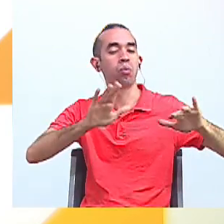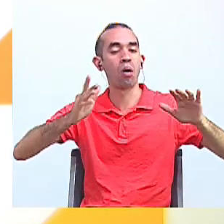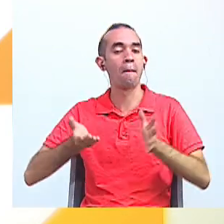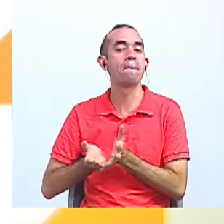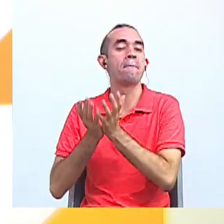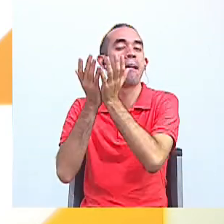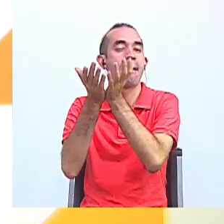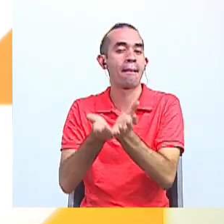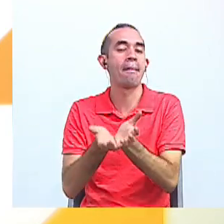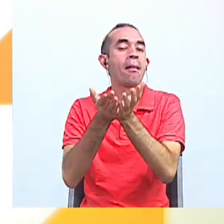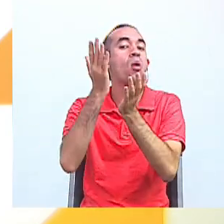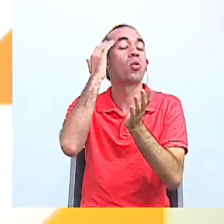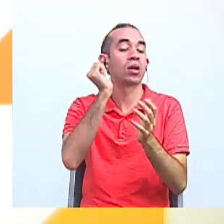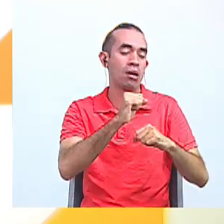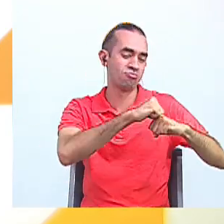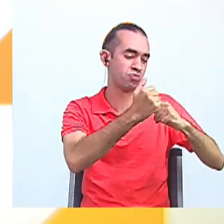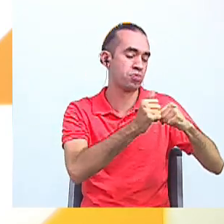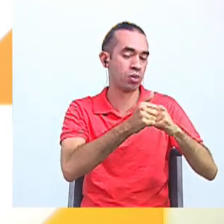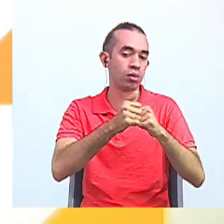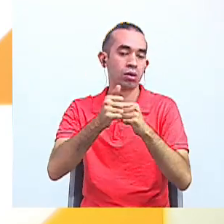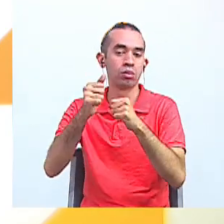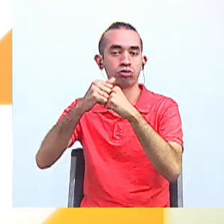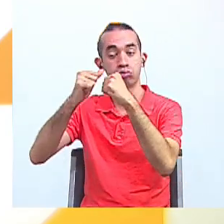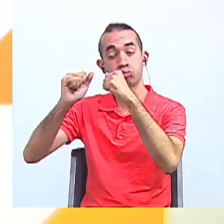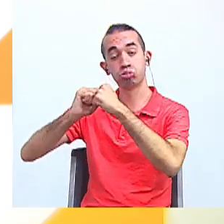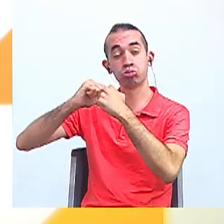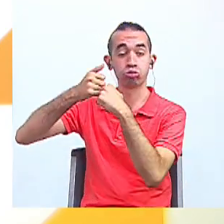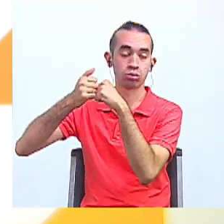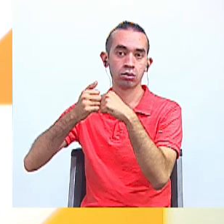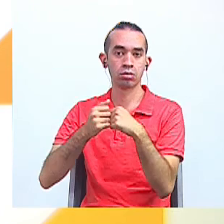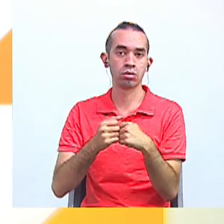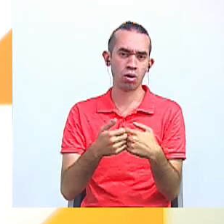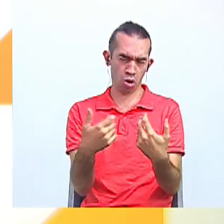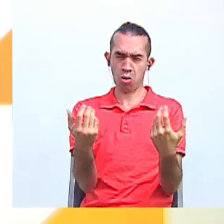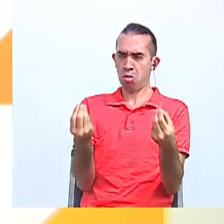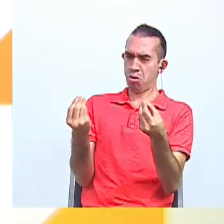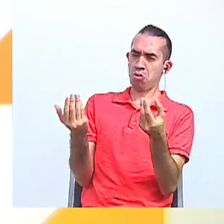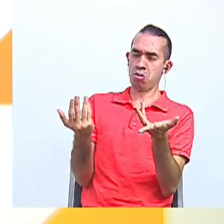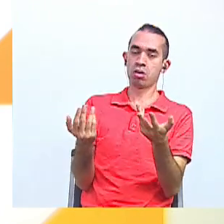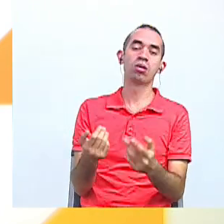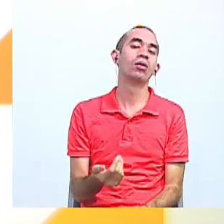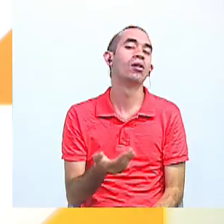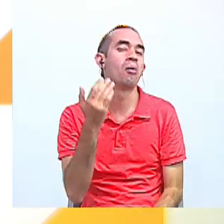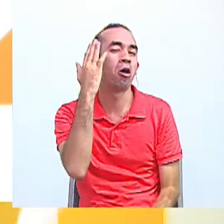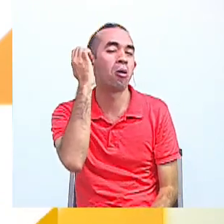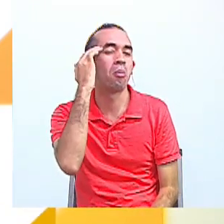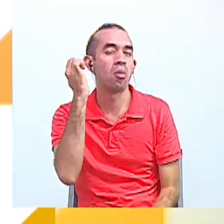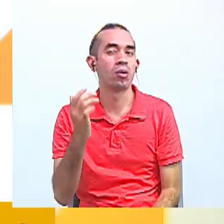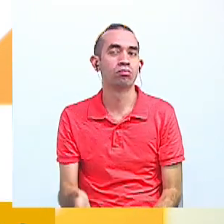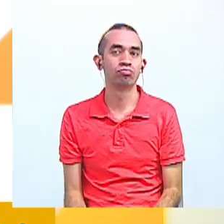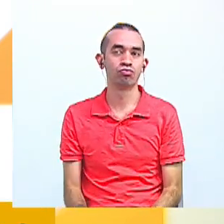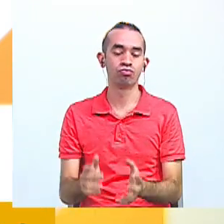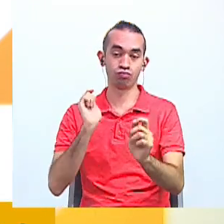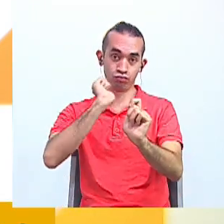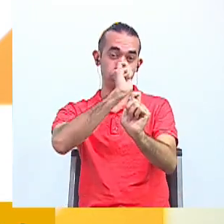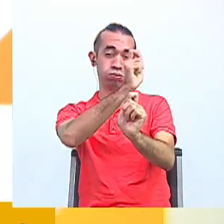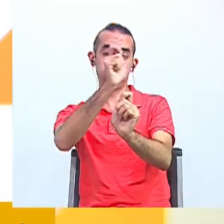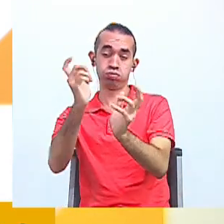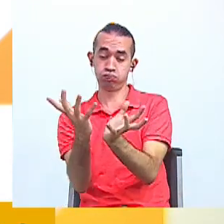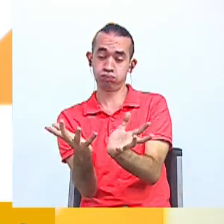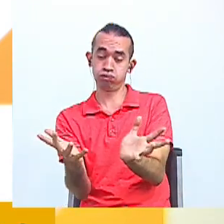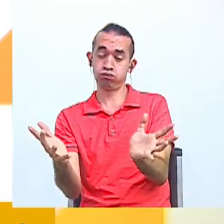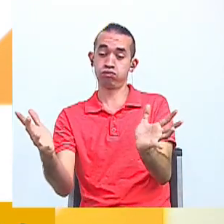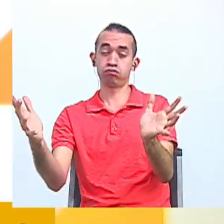son menos densos que el agua. Y ustedes me dicen, ¿pero cómo? Claro, porque ellos están construidos de manera que